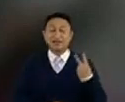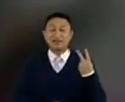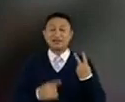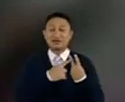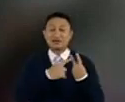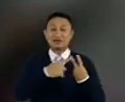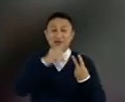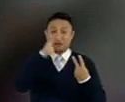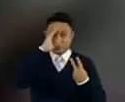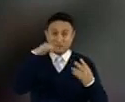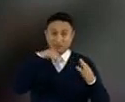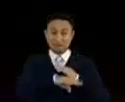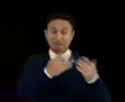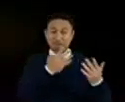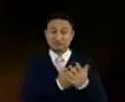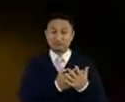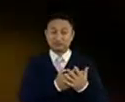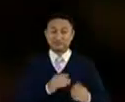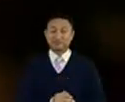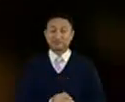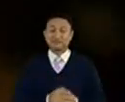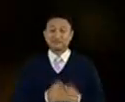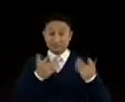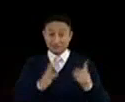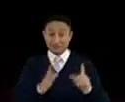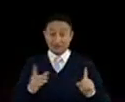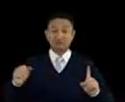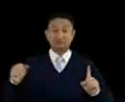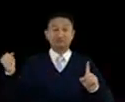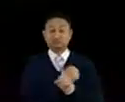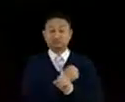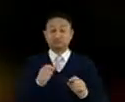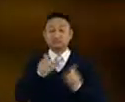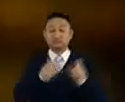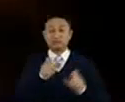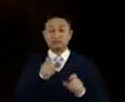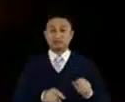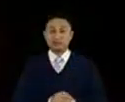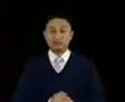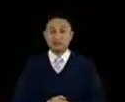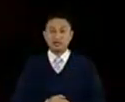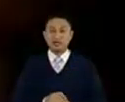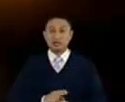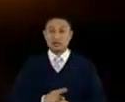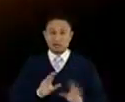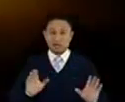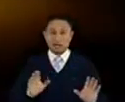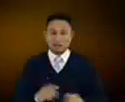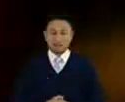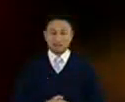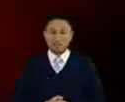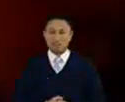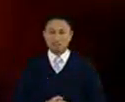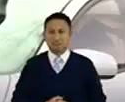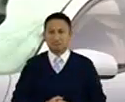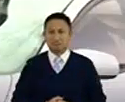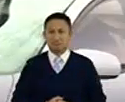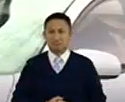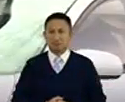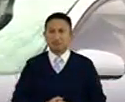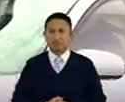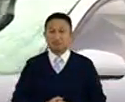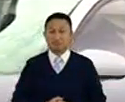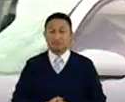por los uniformados. Una vez que luego de la paliza, la multitud se cansó de esperar y decidió abrirse. En